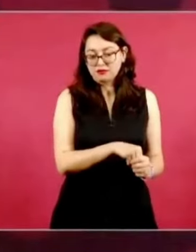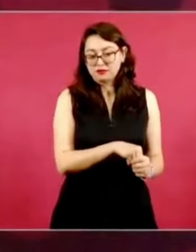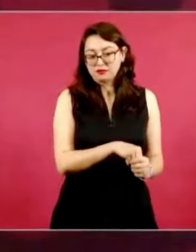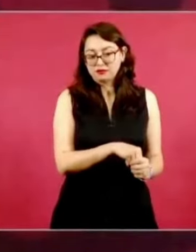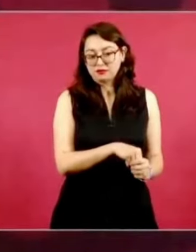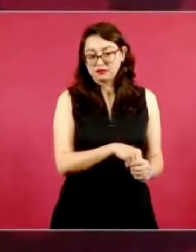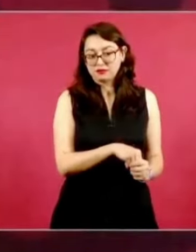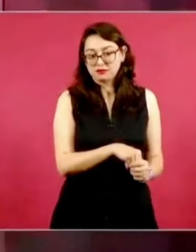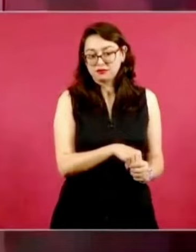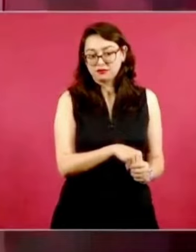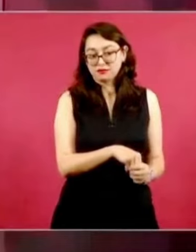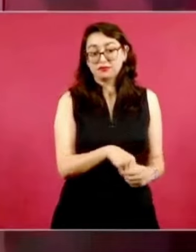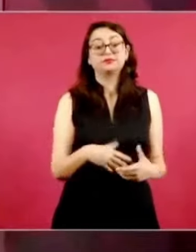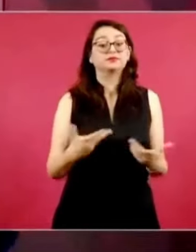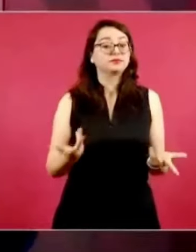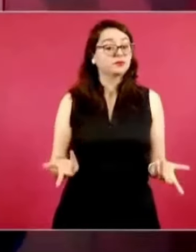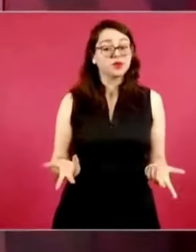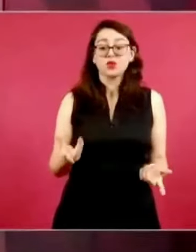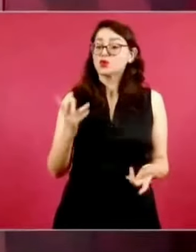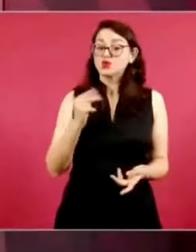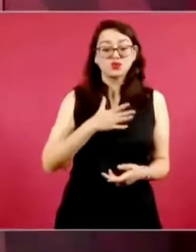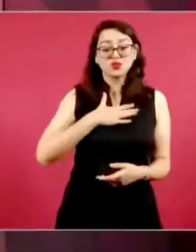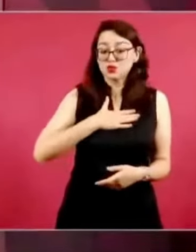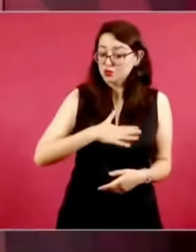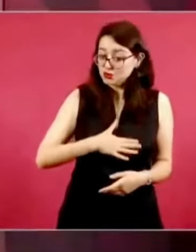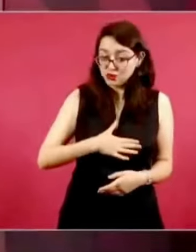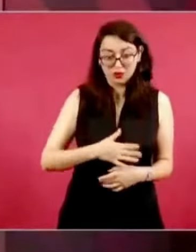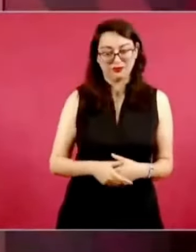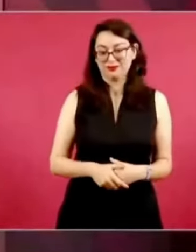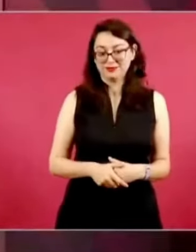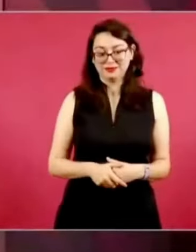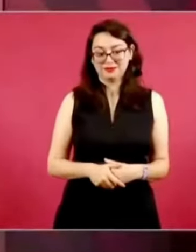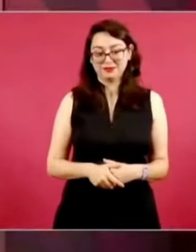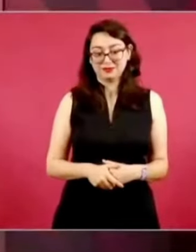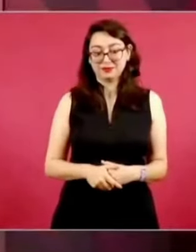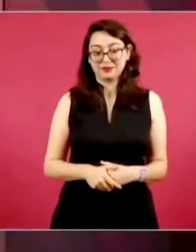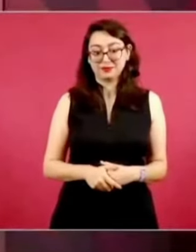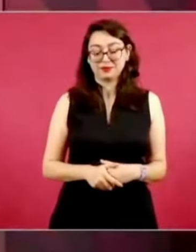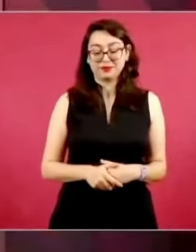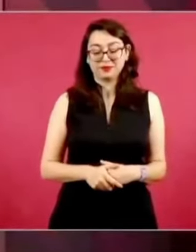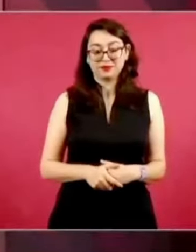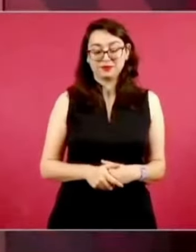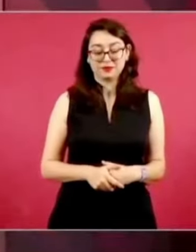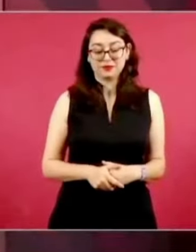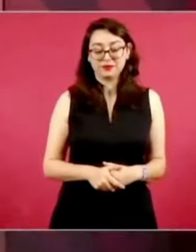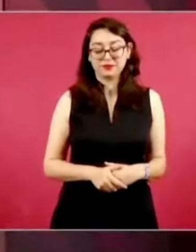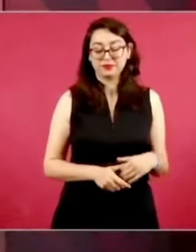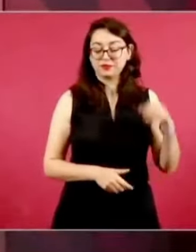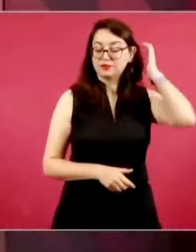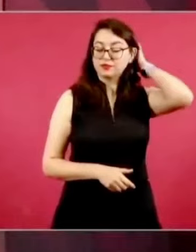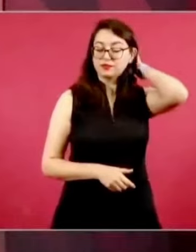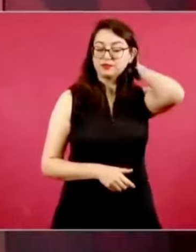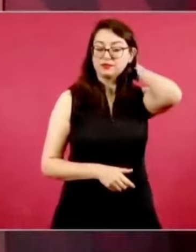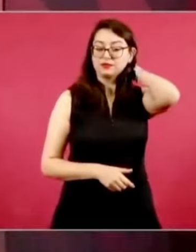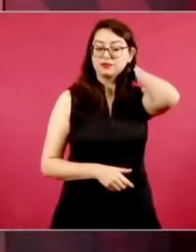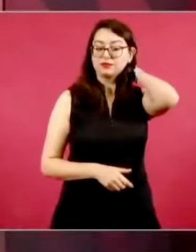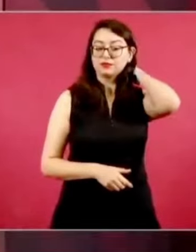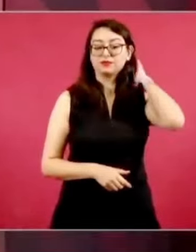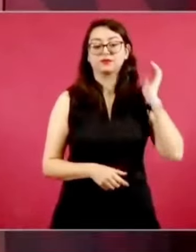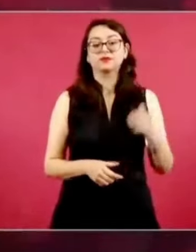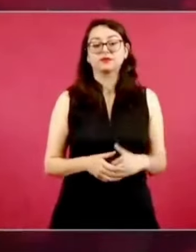impuestos una gran injusticia Y todavía hablaban de que el